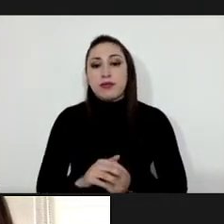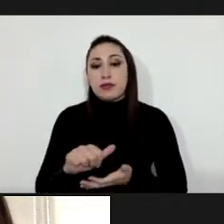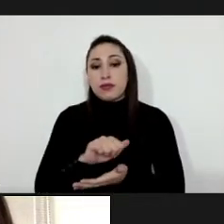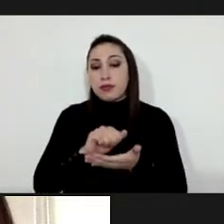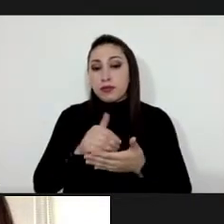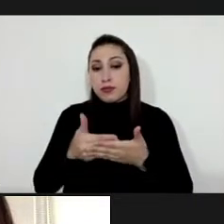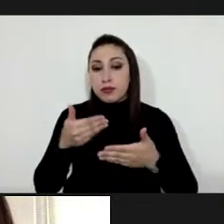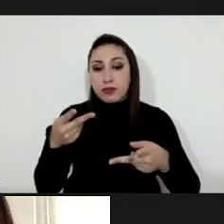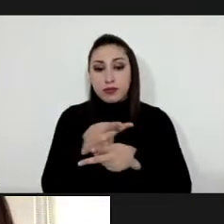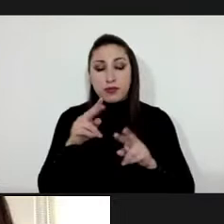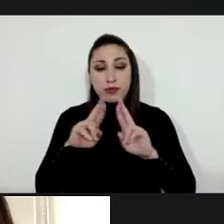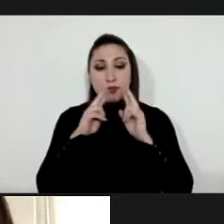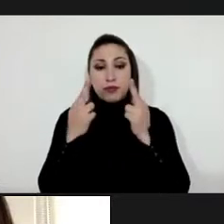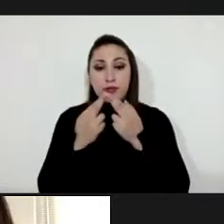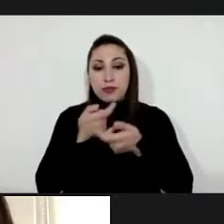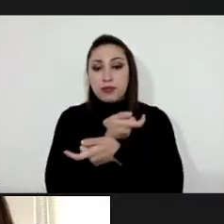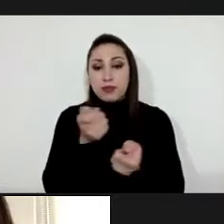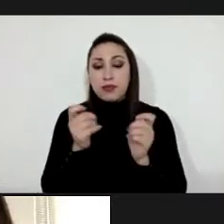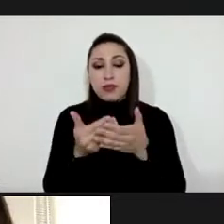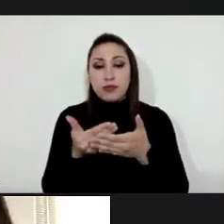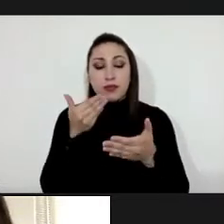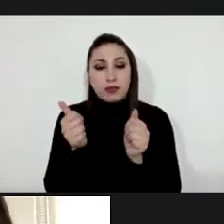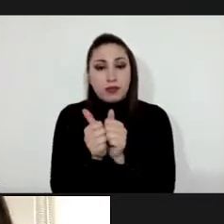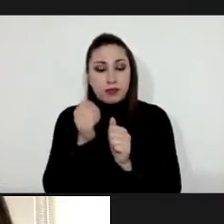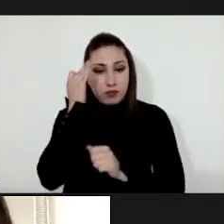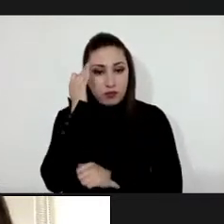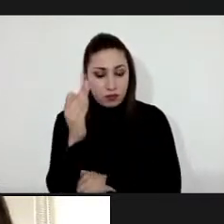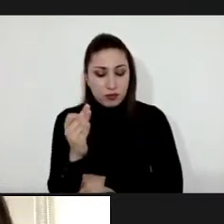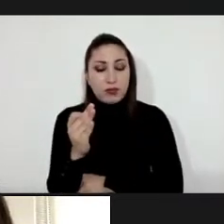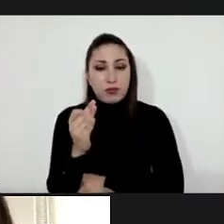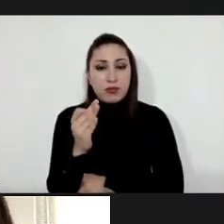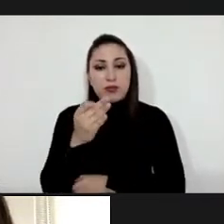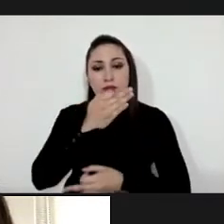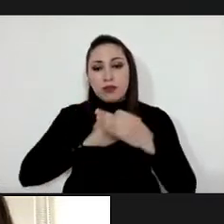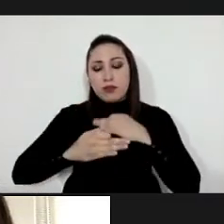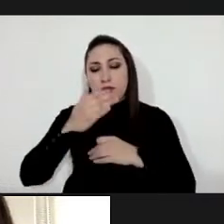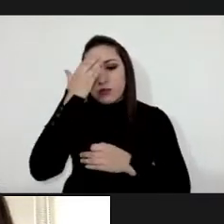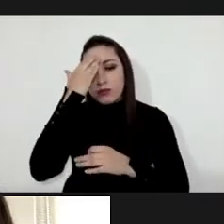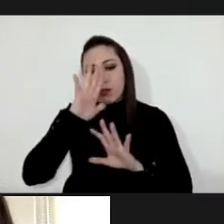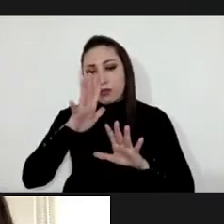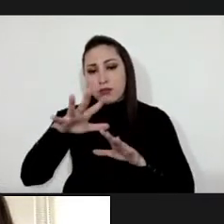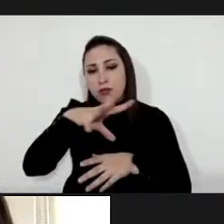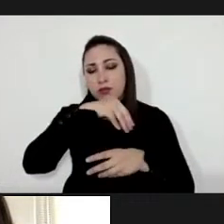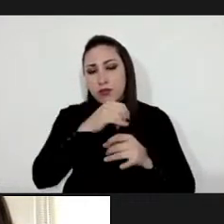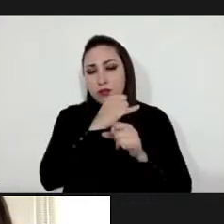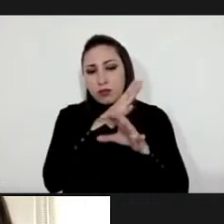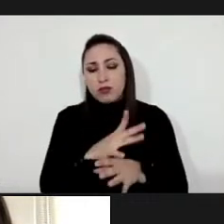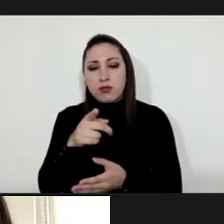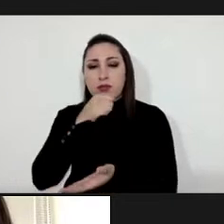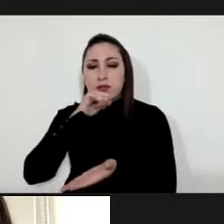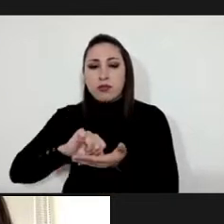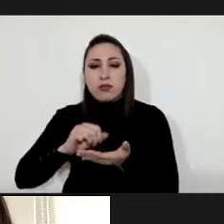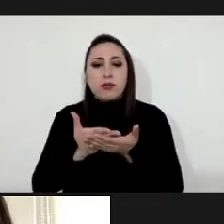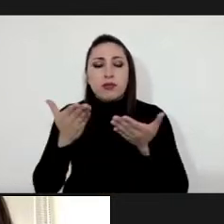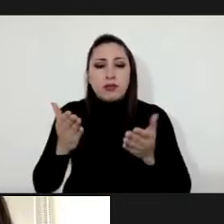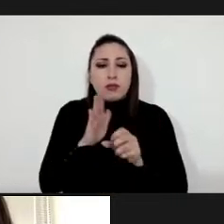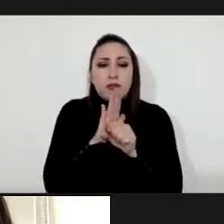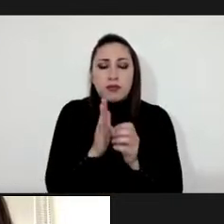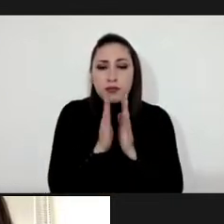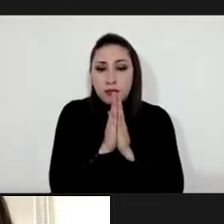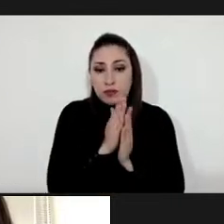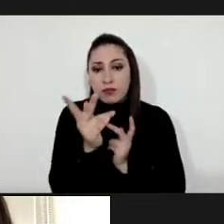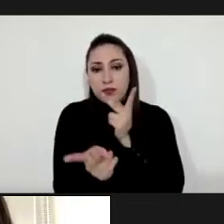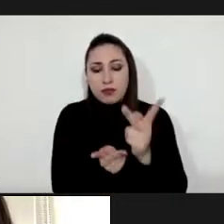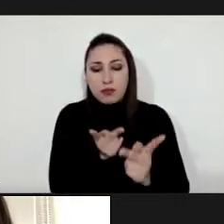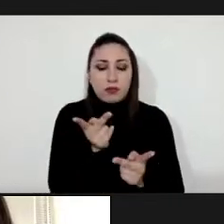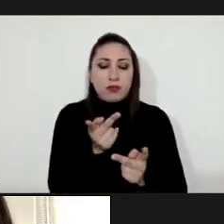sido distribuida con anterioridad y dado que ya es de su conocimiento, solicito a la secretaría consulte a las diputadas y diputados